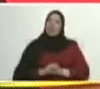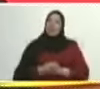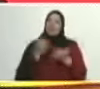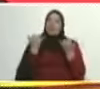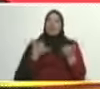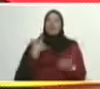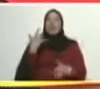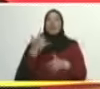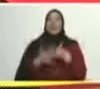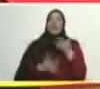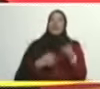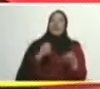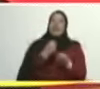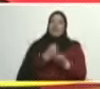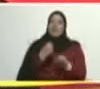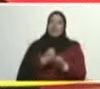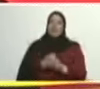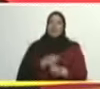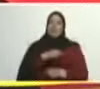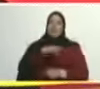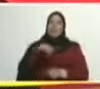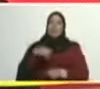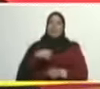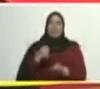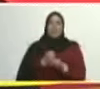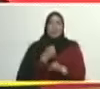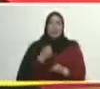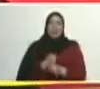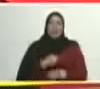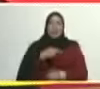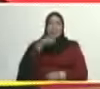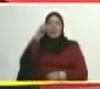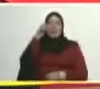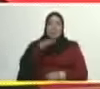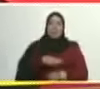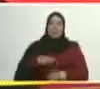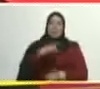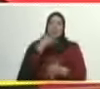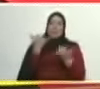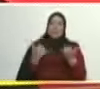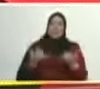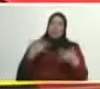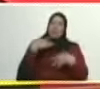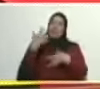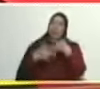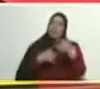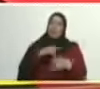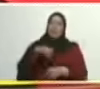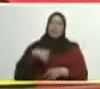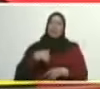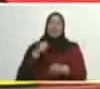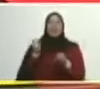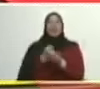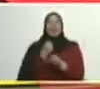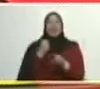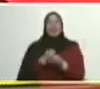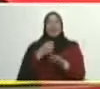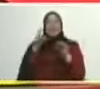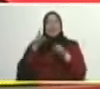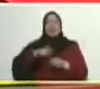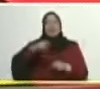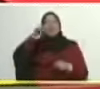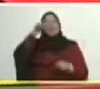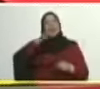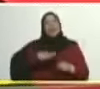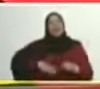En medio de la crisis multidimensional del capitalismo y de la soberbia de un imperialismo avasallador que actúa tan solo